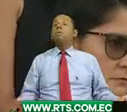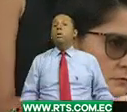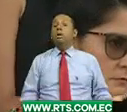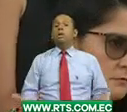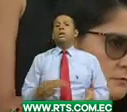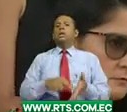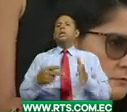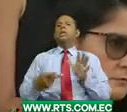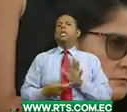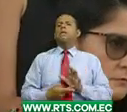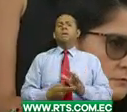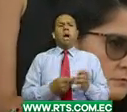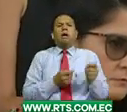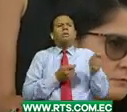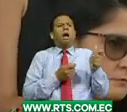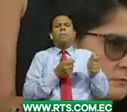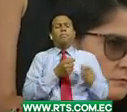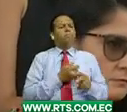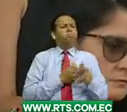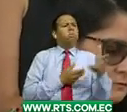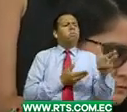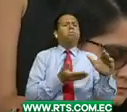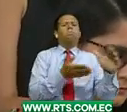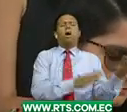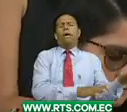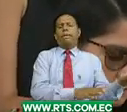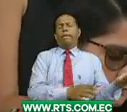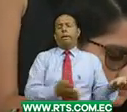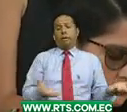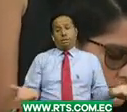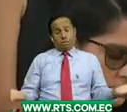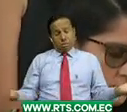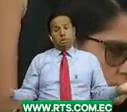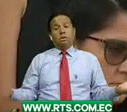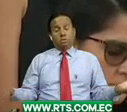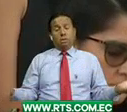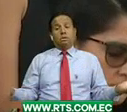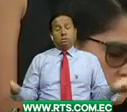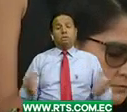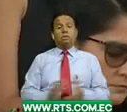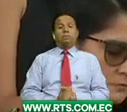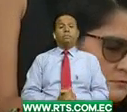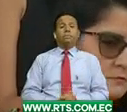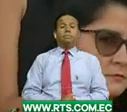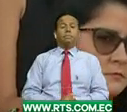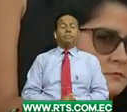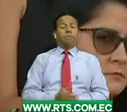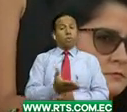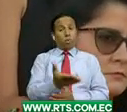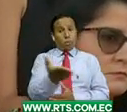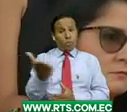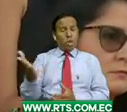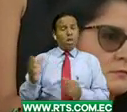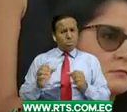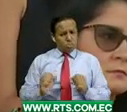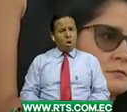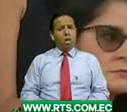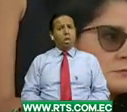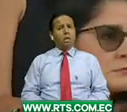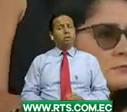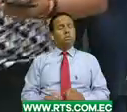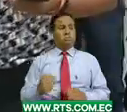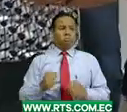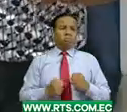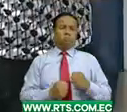solo medio segundo existe la diferencia en que ustedes sean los